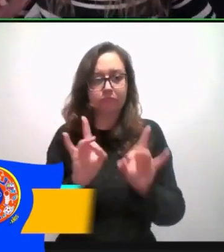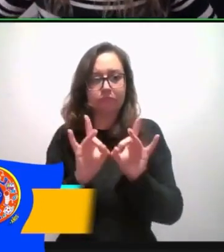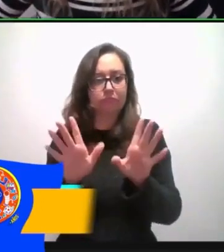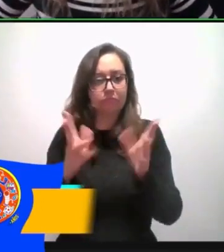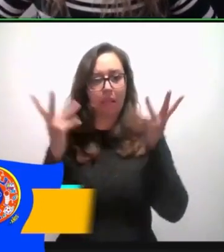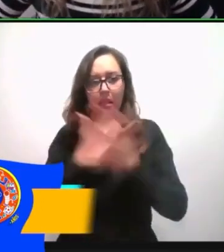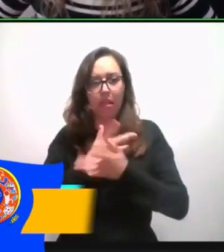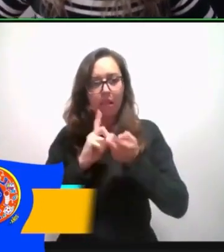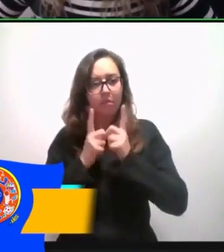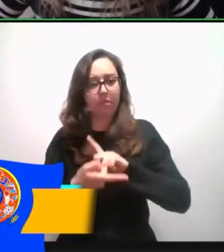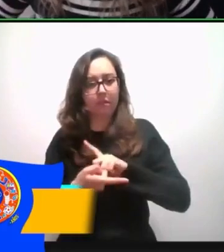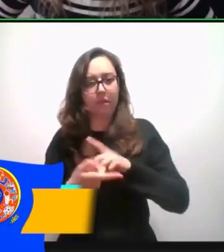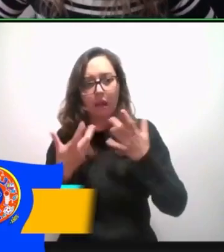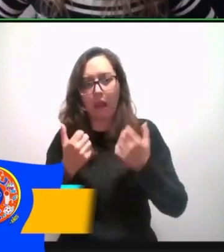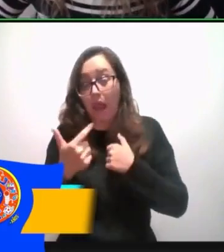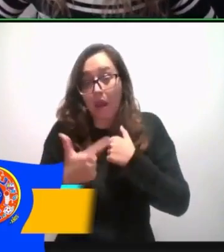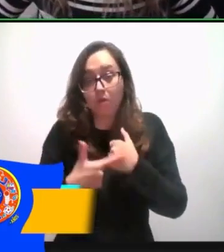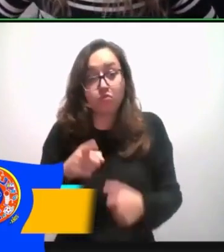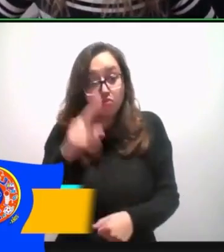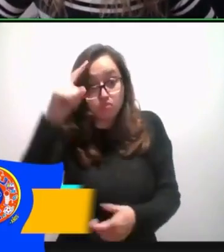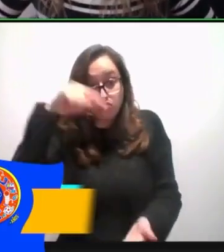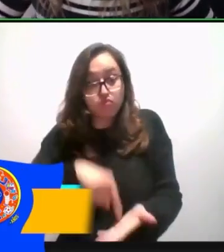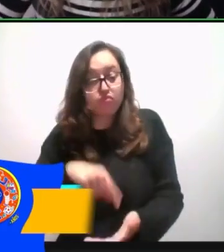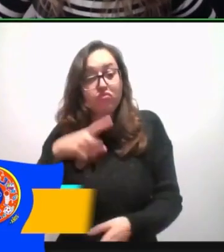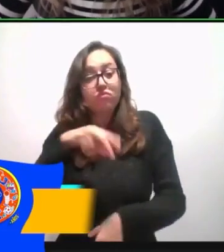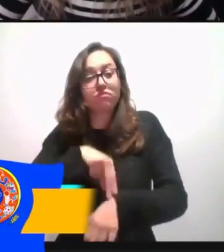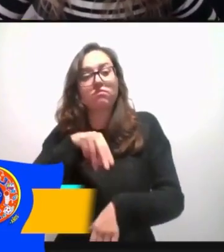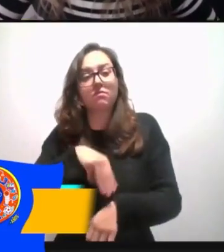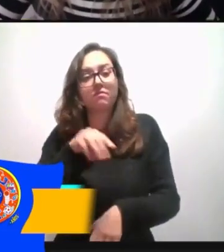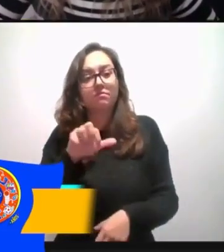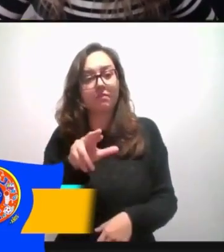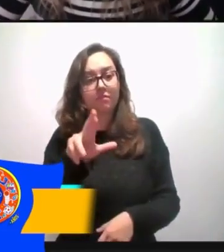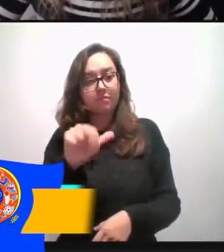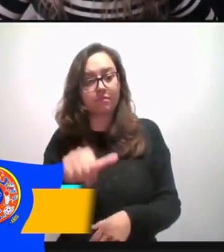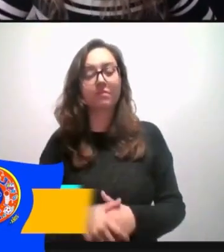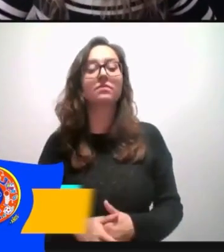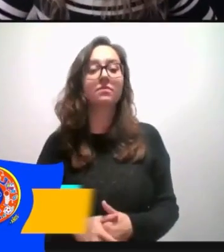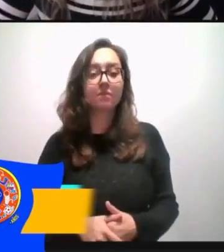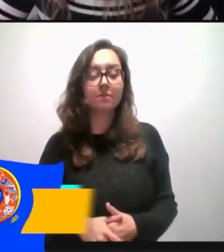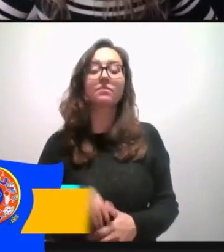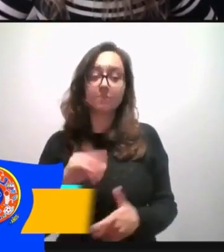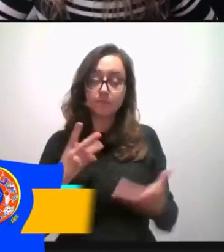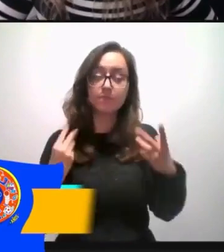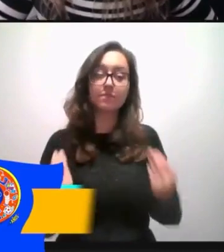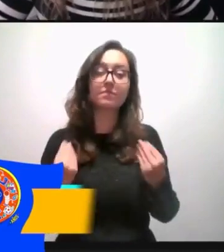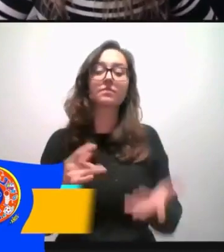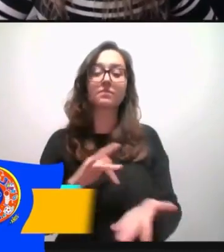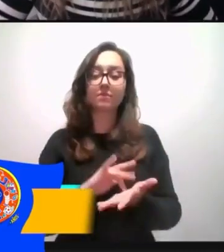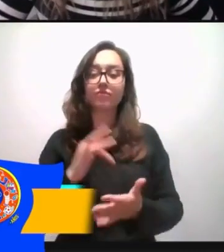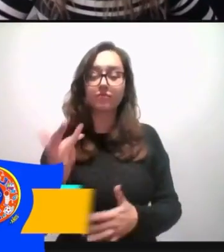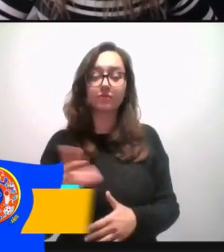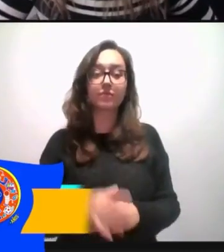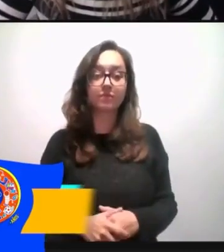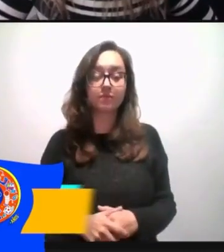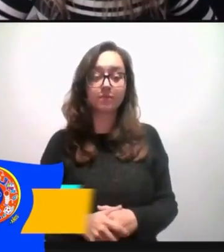breve comentario respecto a esto. Sí, muchísimas gracias. Como estábamos mencionando en la charla que vi en